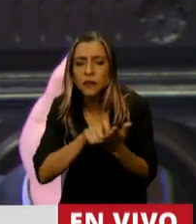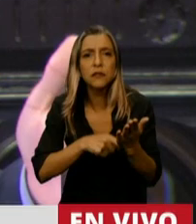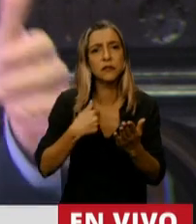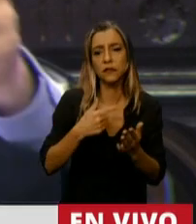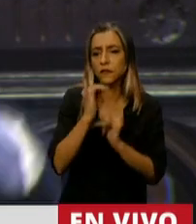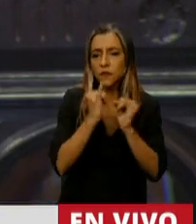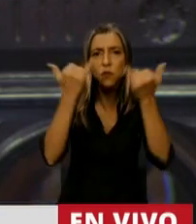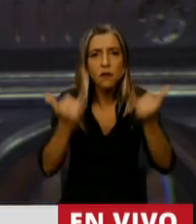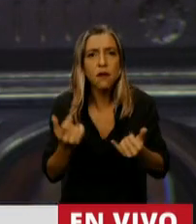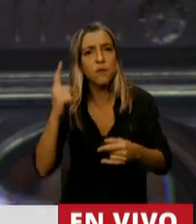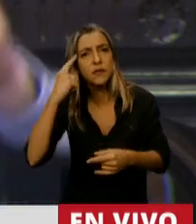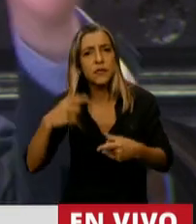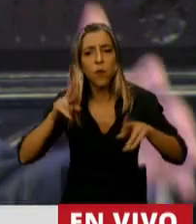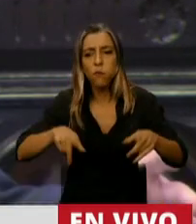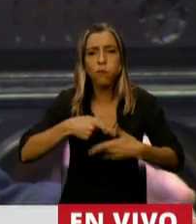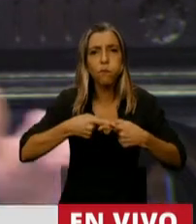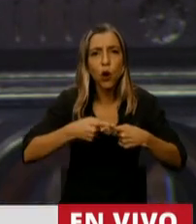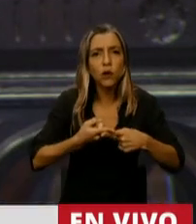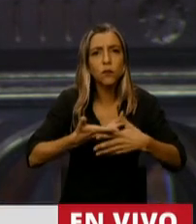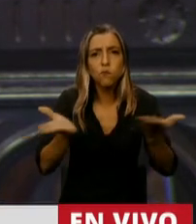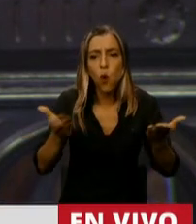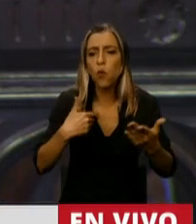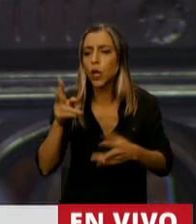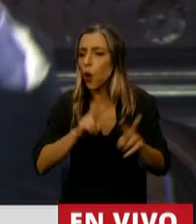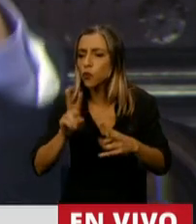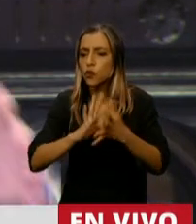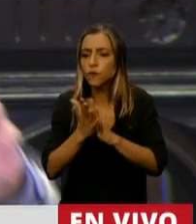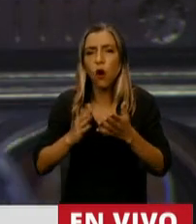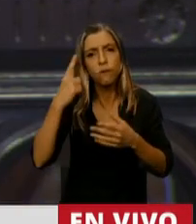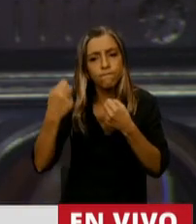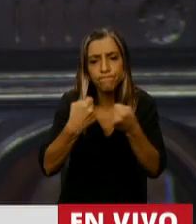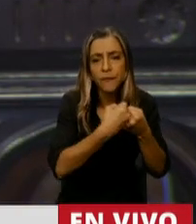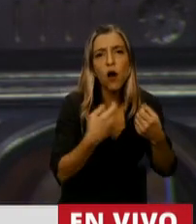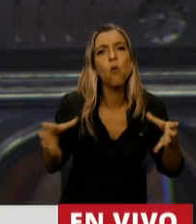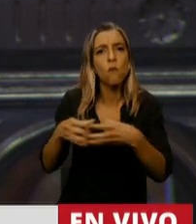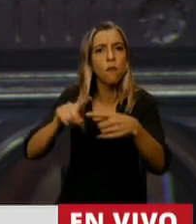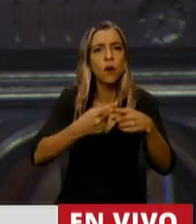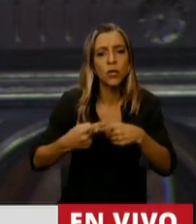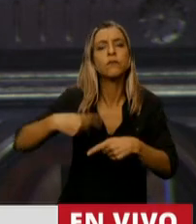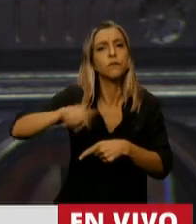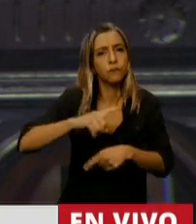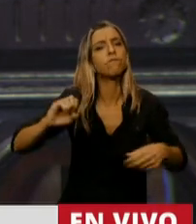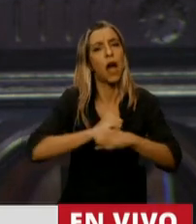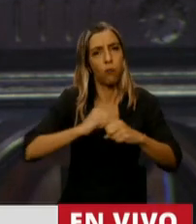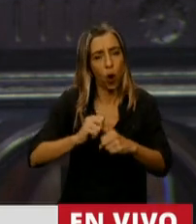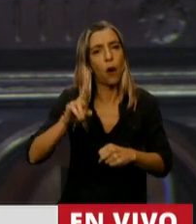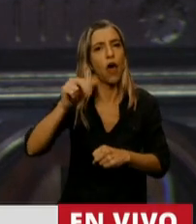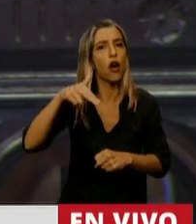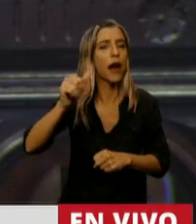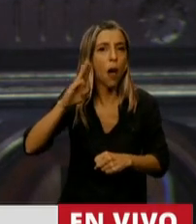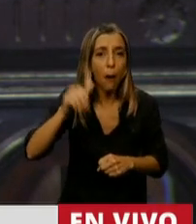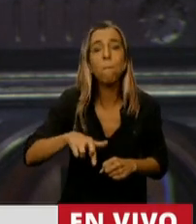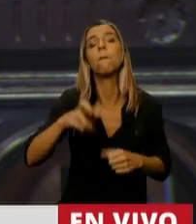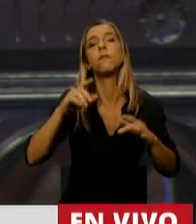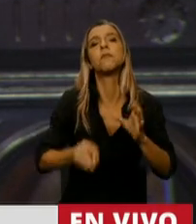podemos pensar política pública a partir de eso, logramos convencer a todas las bancadas y por unanimidad se sancionó el RENAVAP y se creó el